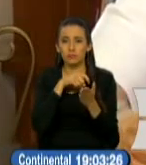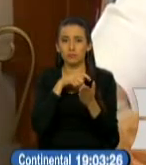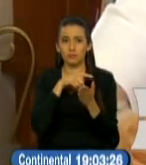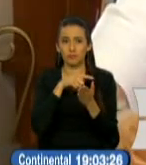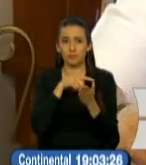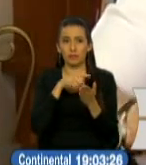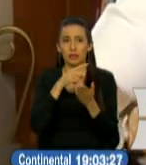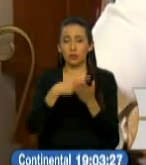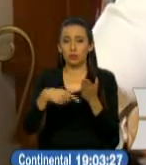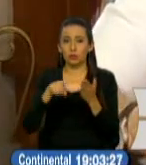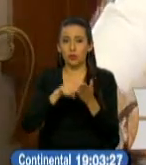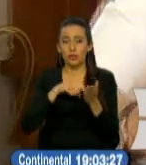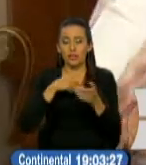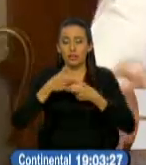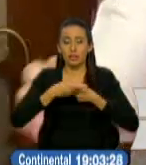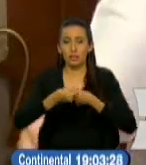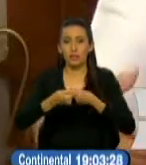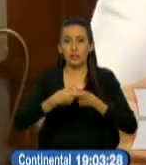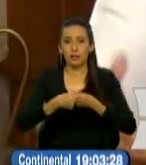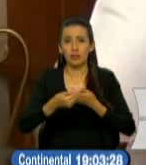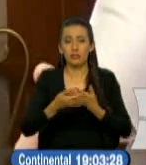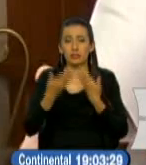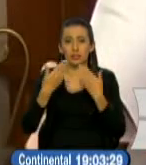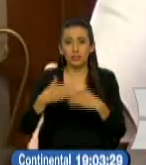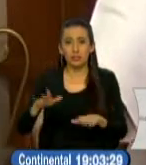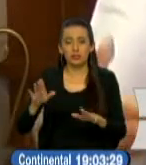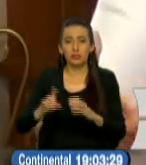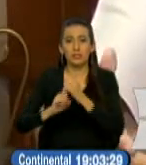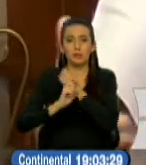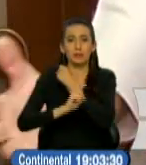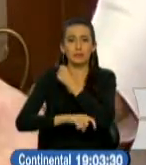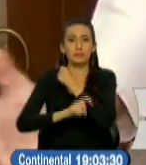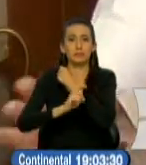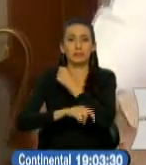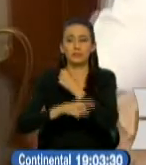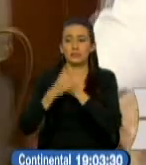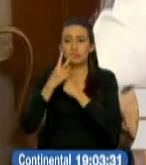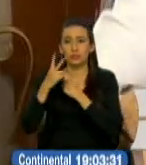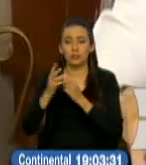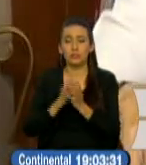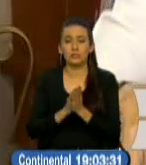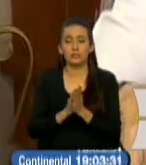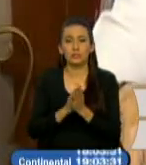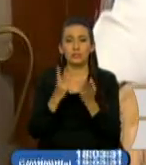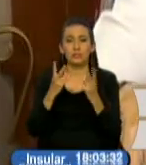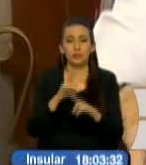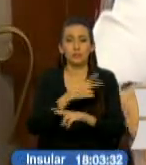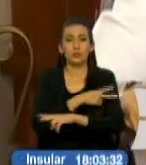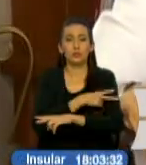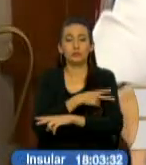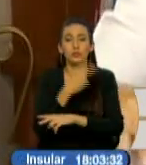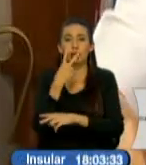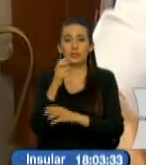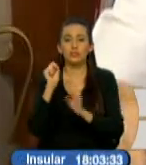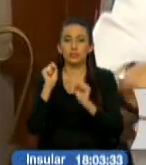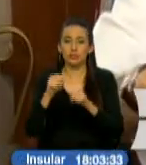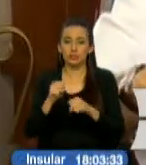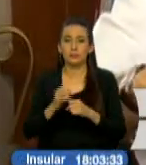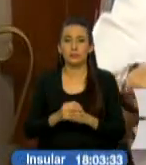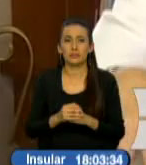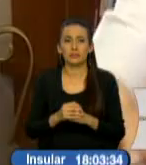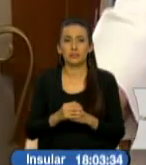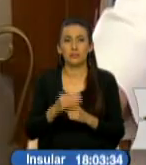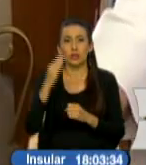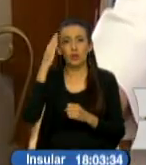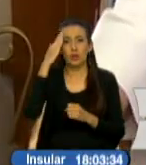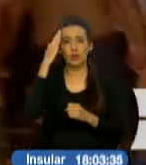la nulidad del escrutinio, y eso conlleva sanciones. Y los vocales lo saben. Un mensaje político orientado a consensuar gente